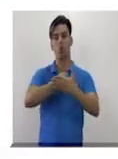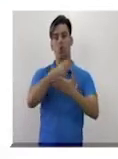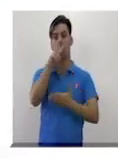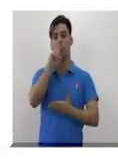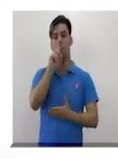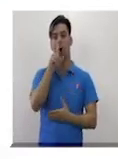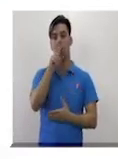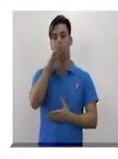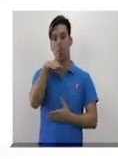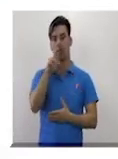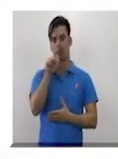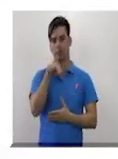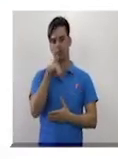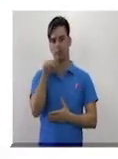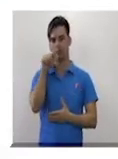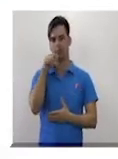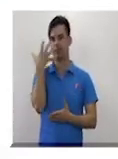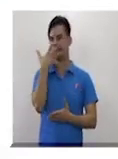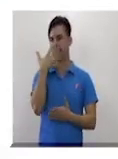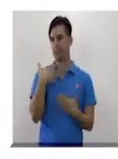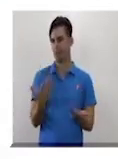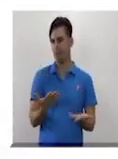¿Entre el volumen de quién?